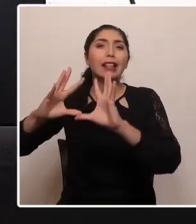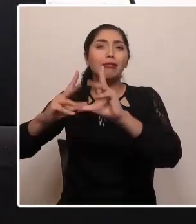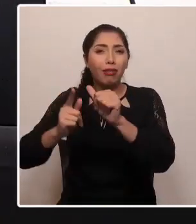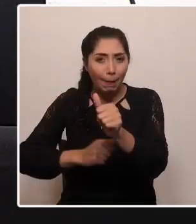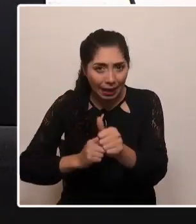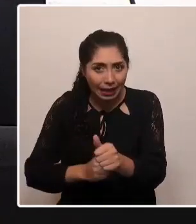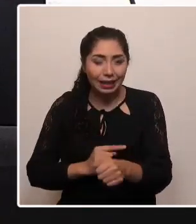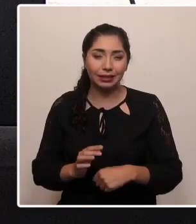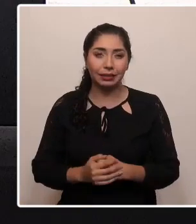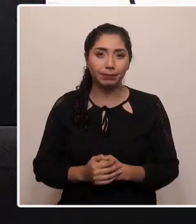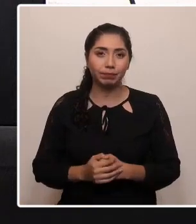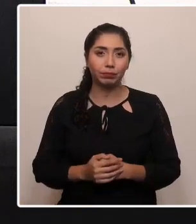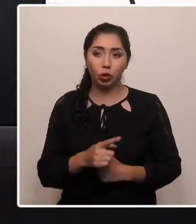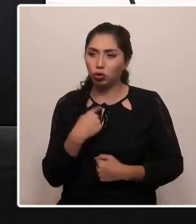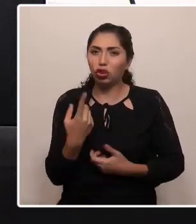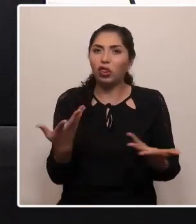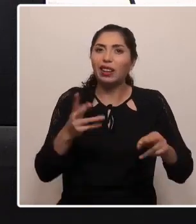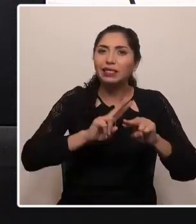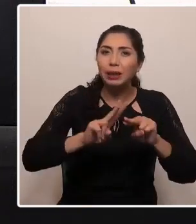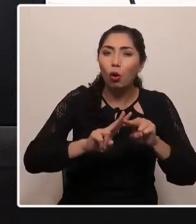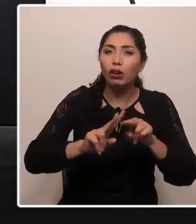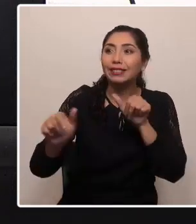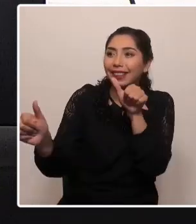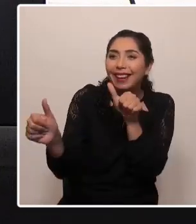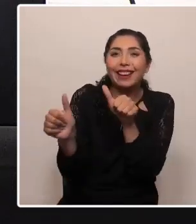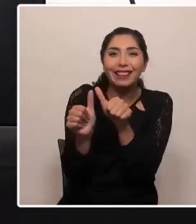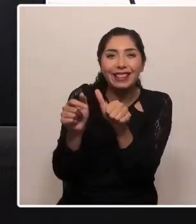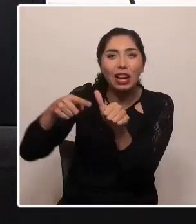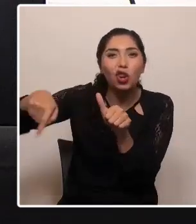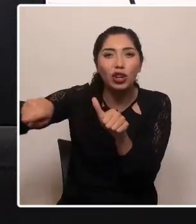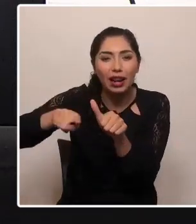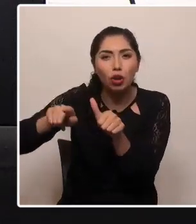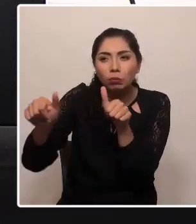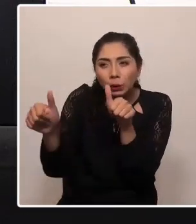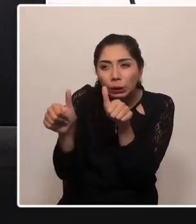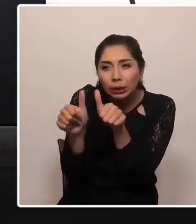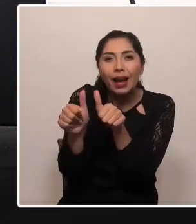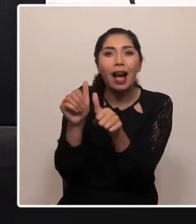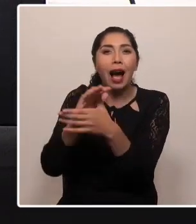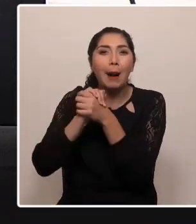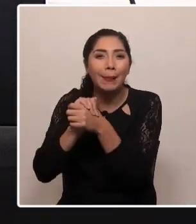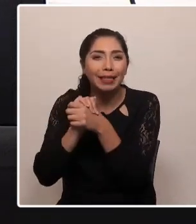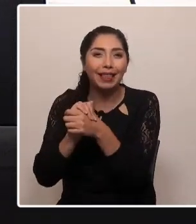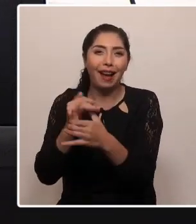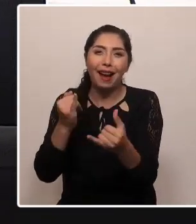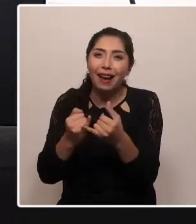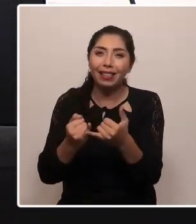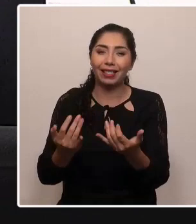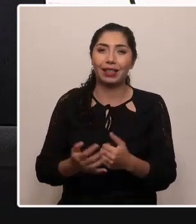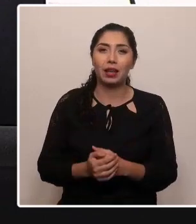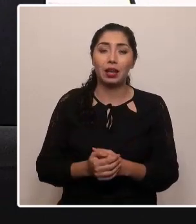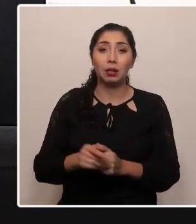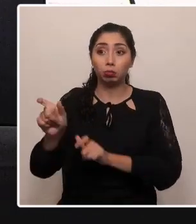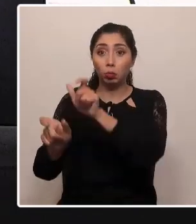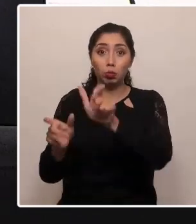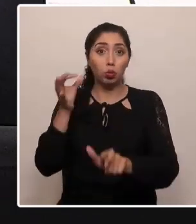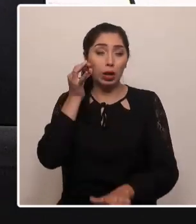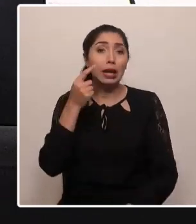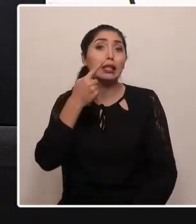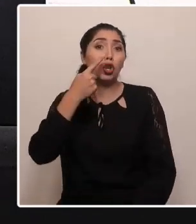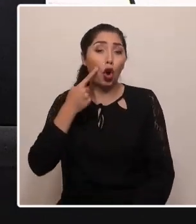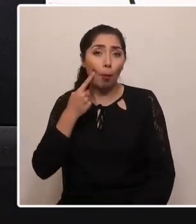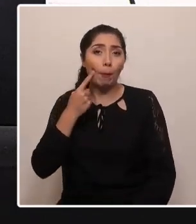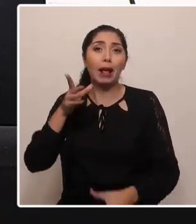Lo quisimos hacer en cercanía con ellas y ellos, desde la proximidad, desde la amistad. Las mujeres y hombres de los movimientos y